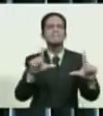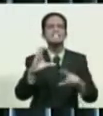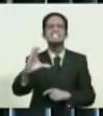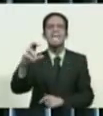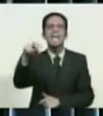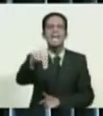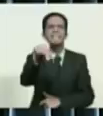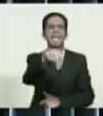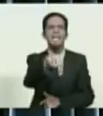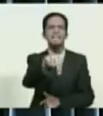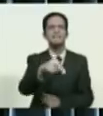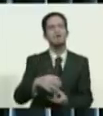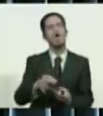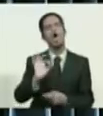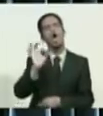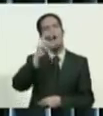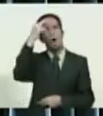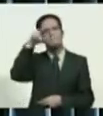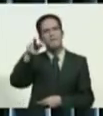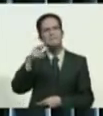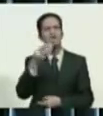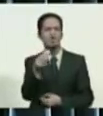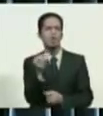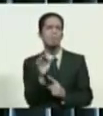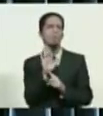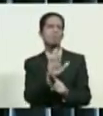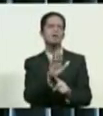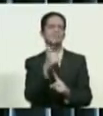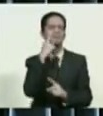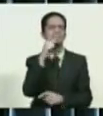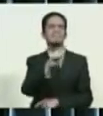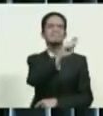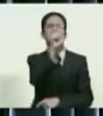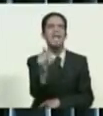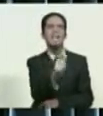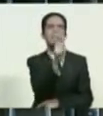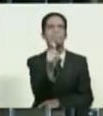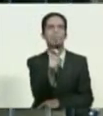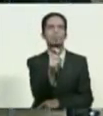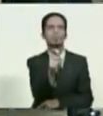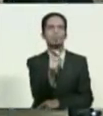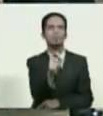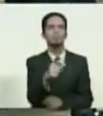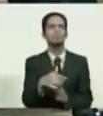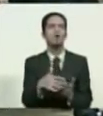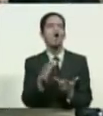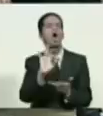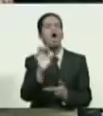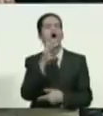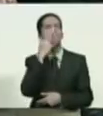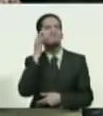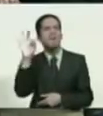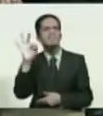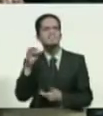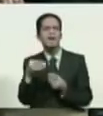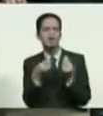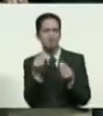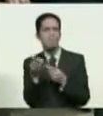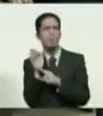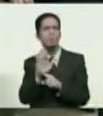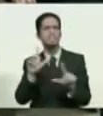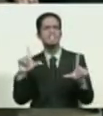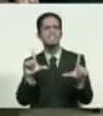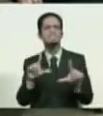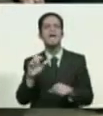hubiera ocurrido en México, cómo lo hubiera titulado Telemundo? ¿O si hubiera ocurrido en Francia, cómo hubiera titulado